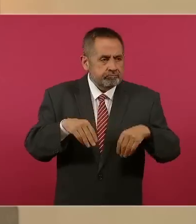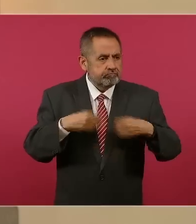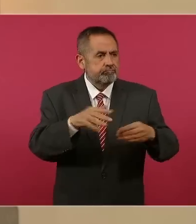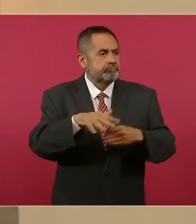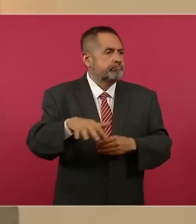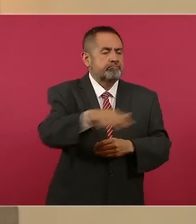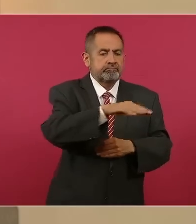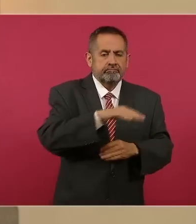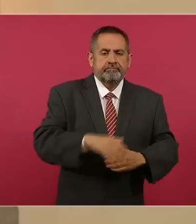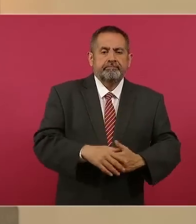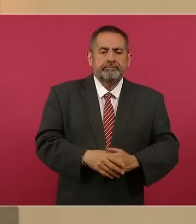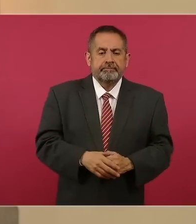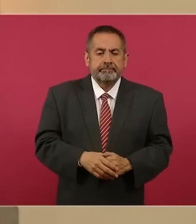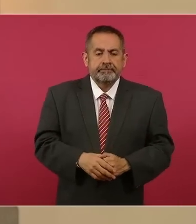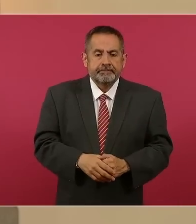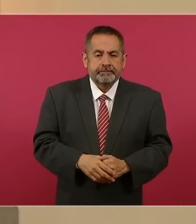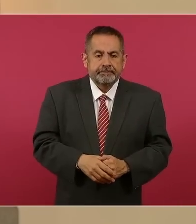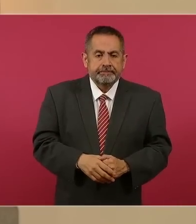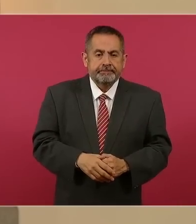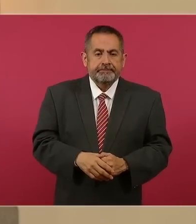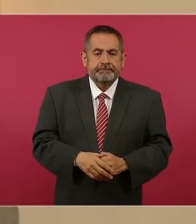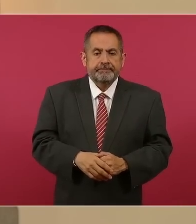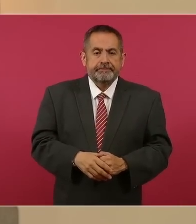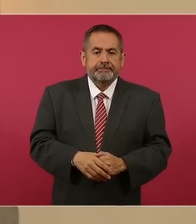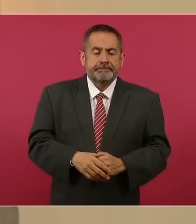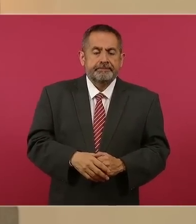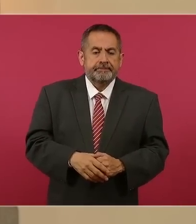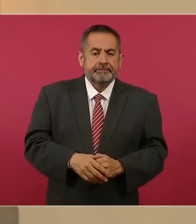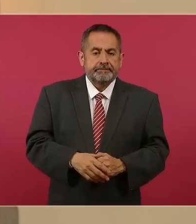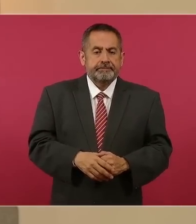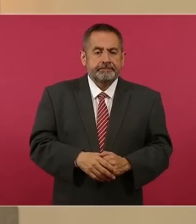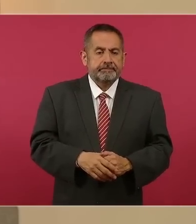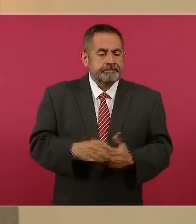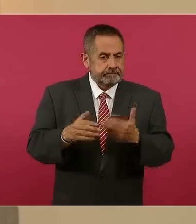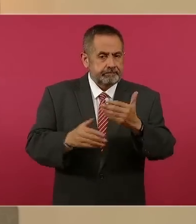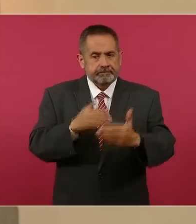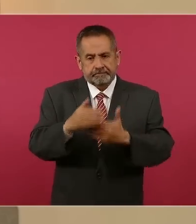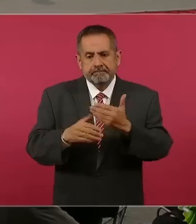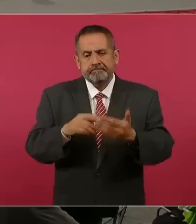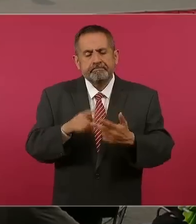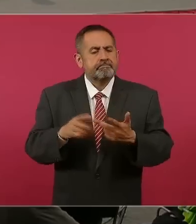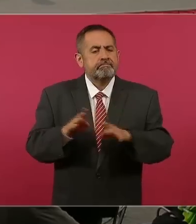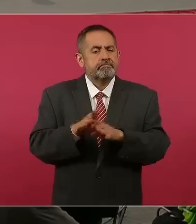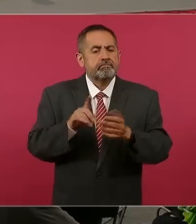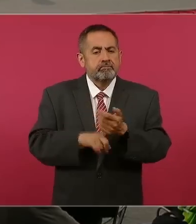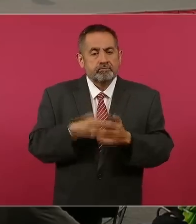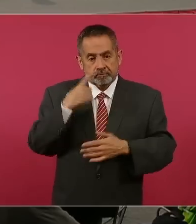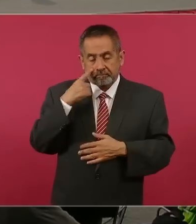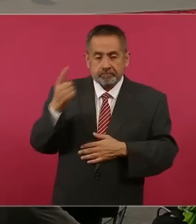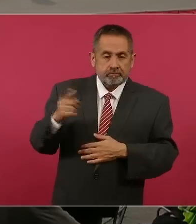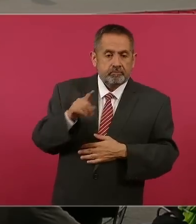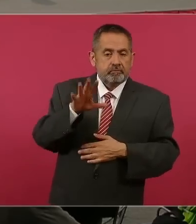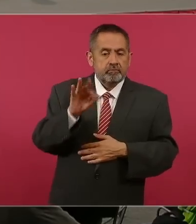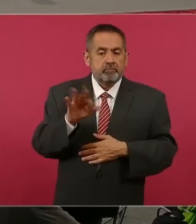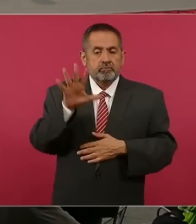favor. Los avances al presente día son en físico